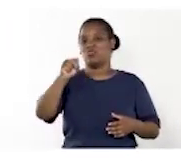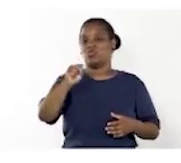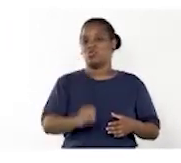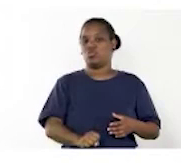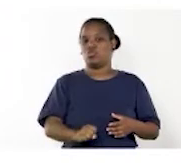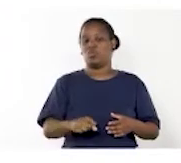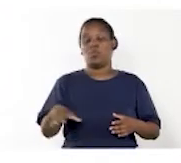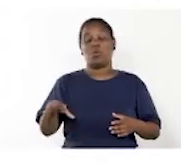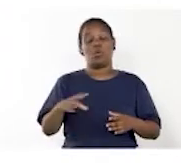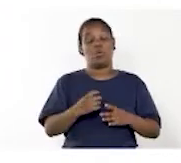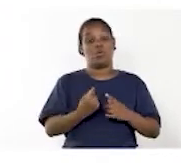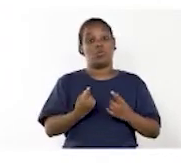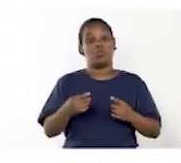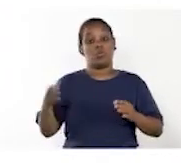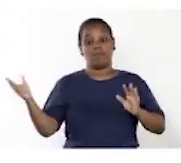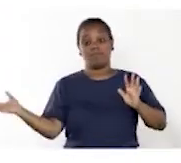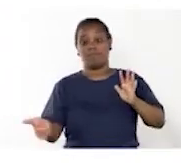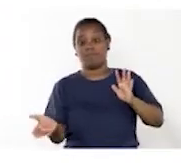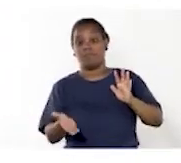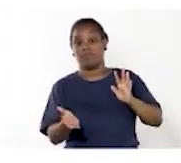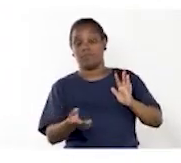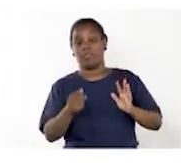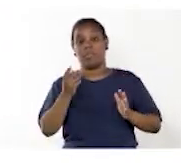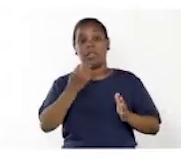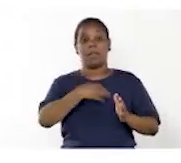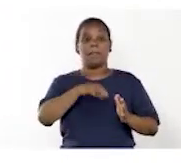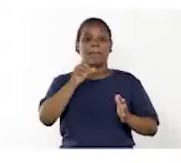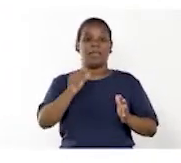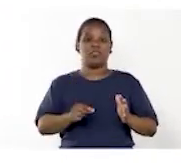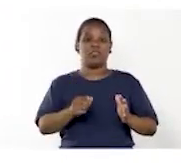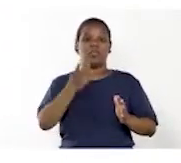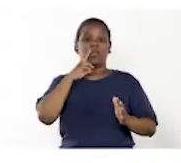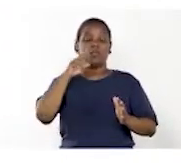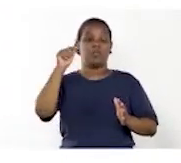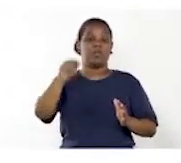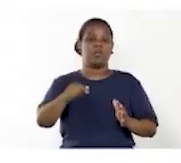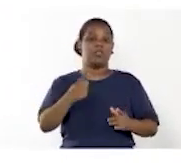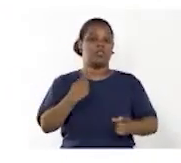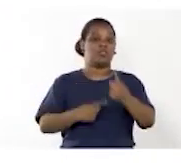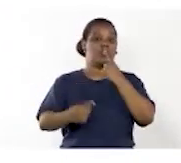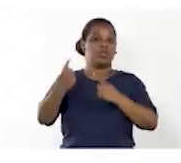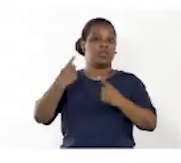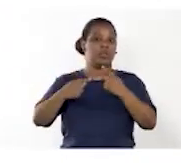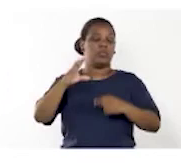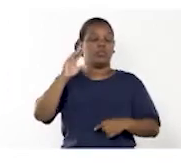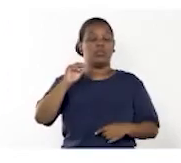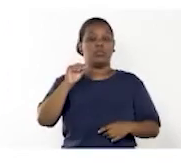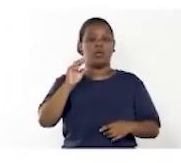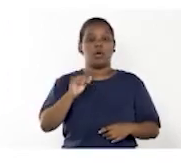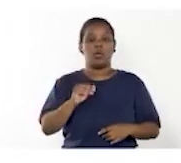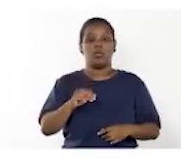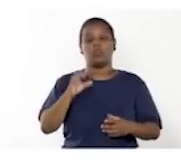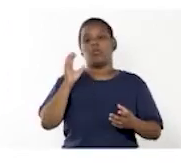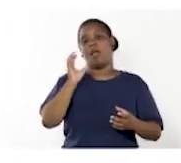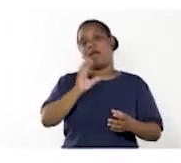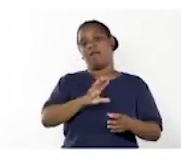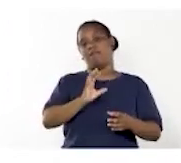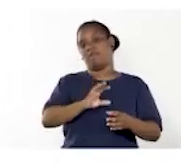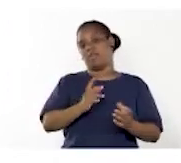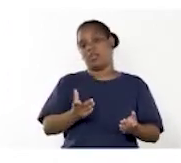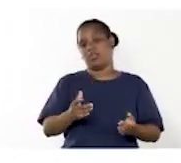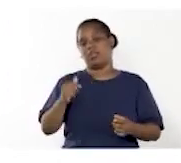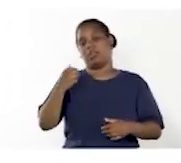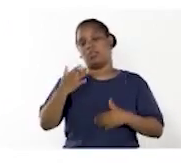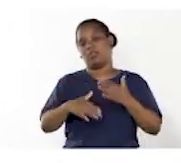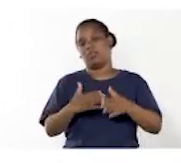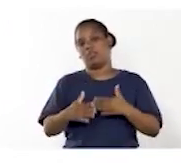bosque que existe de la población que vive allí, y esos elementos que le estamos hablando inciden en todos estos procesos. Van a trabajar